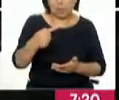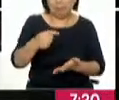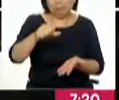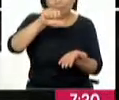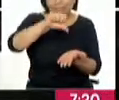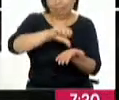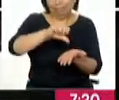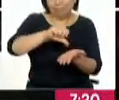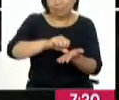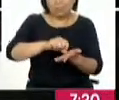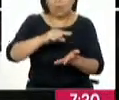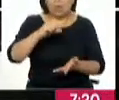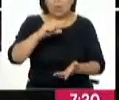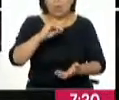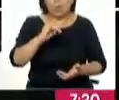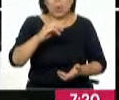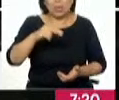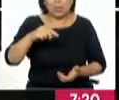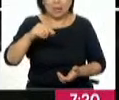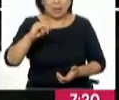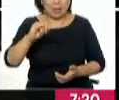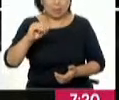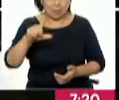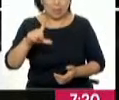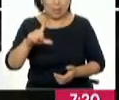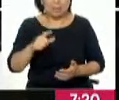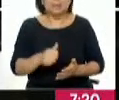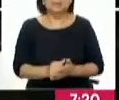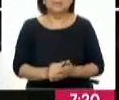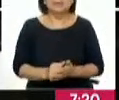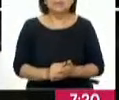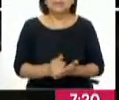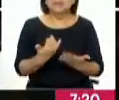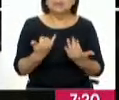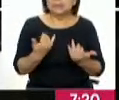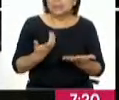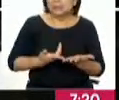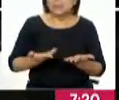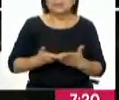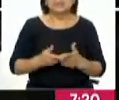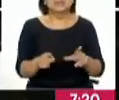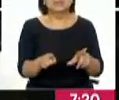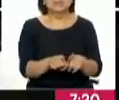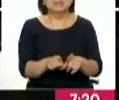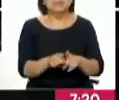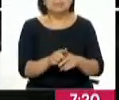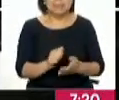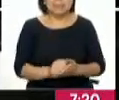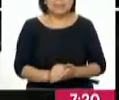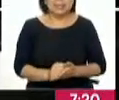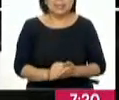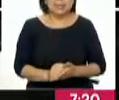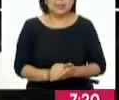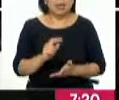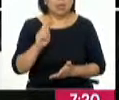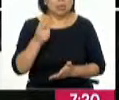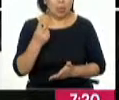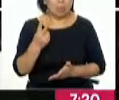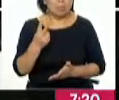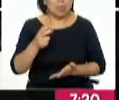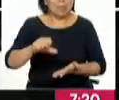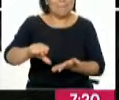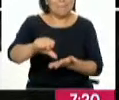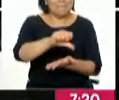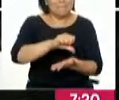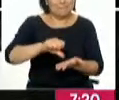puerto principal, una de las principales ciudades, sin duda, de Ecuador, lo que se ha dispuesto también es que 2.000 parques